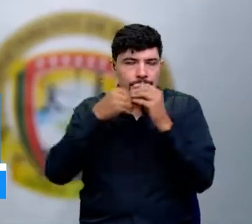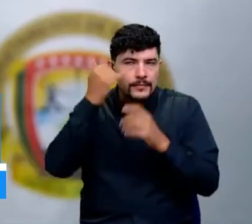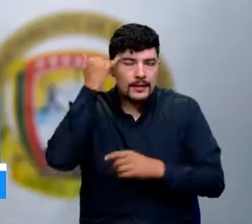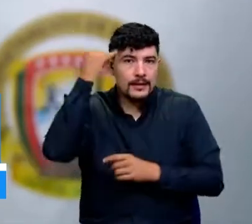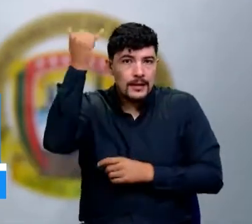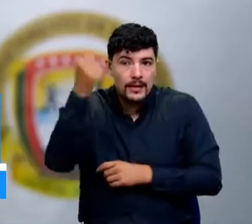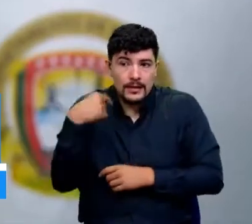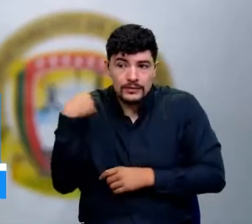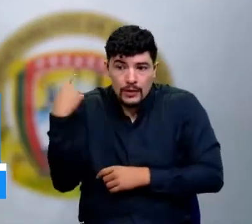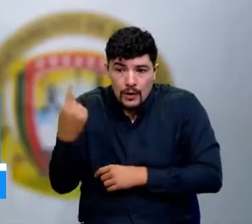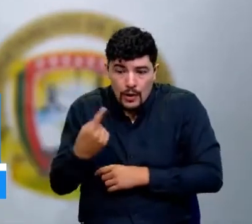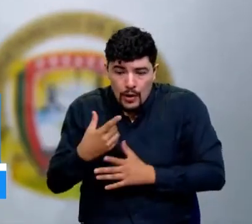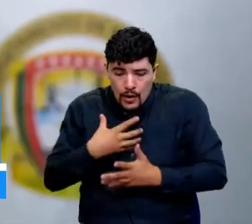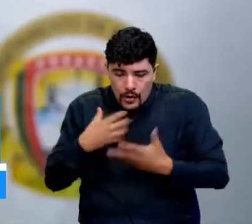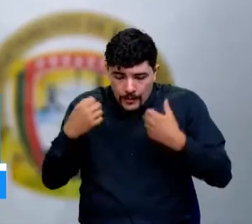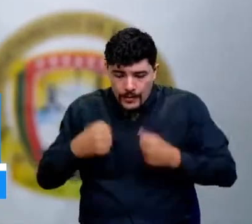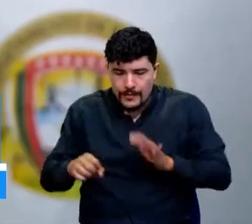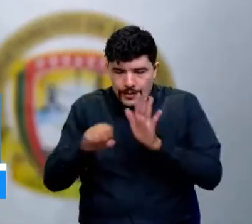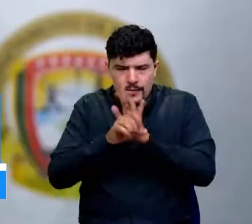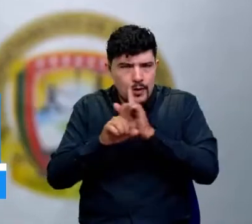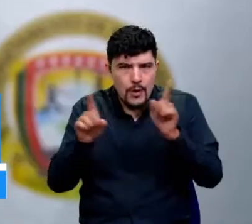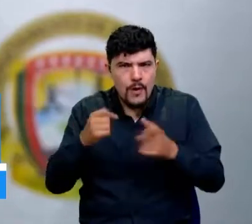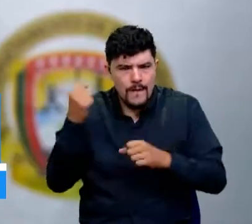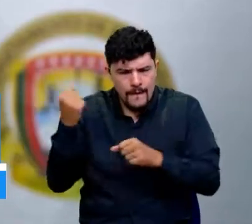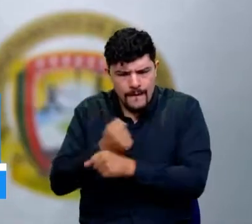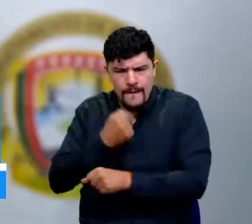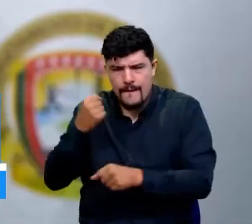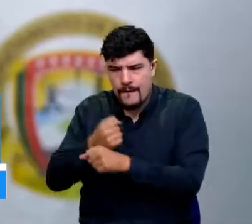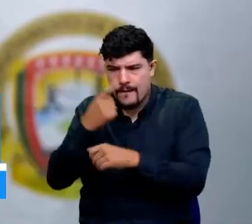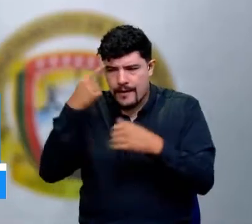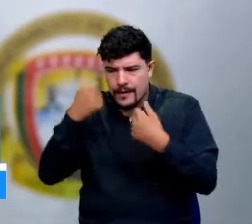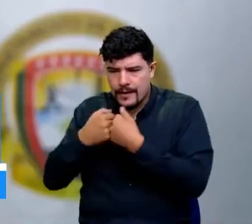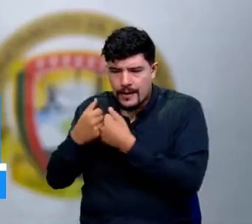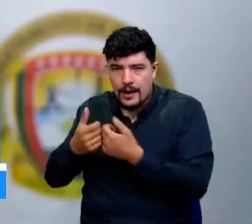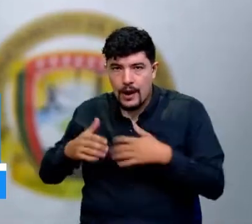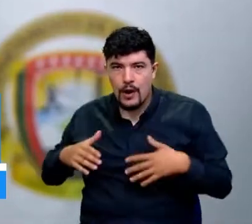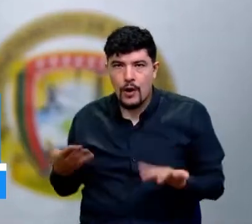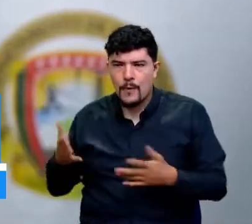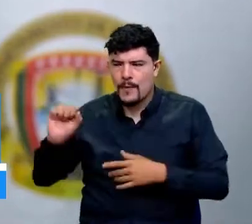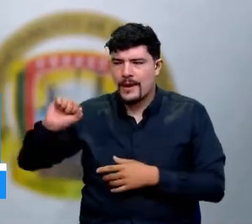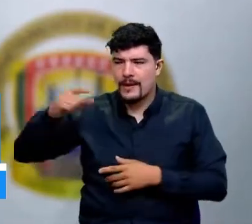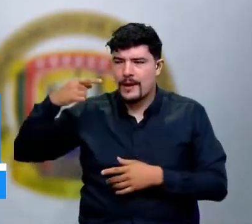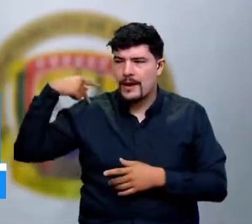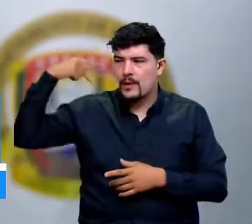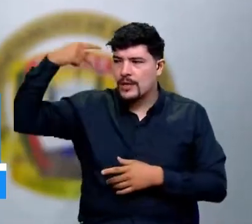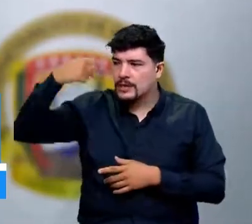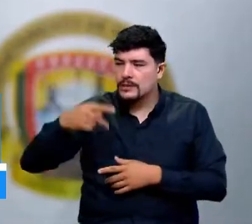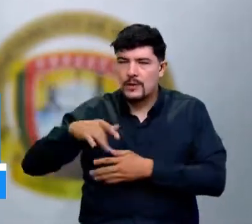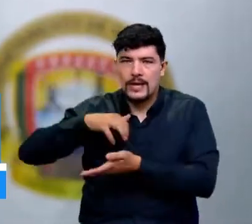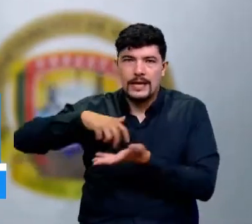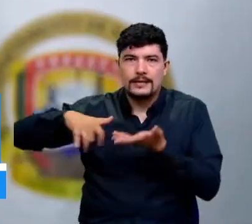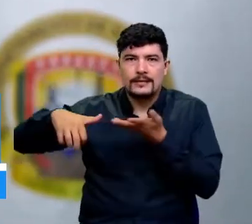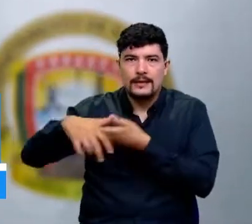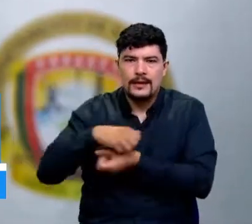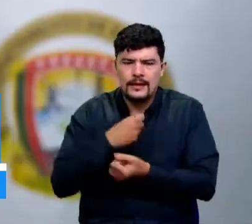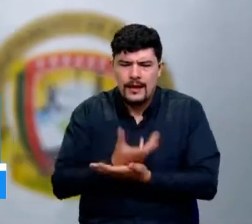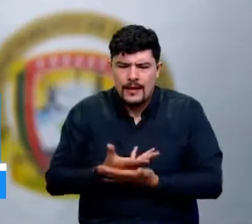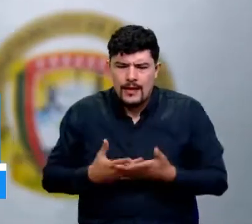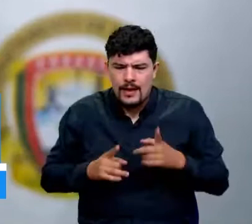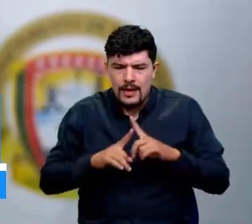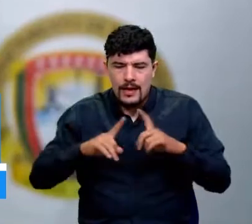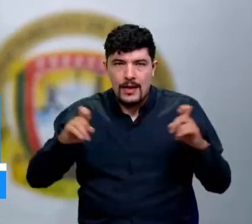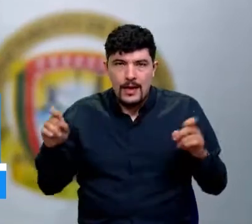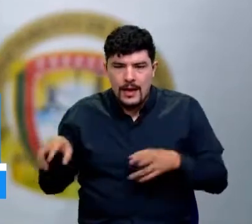ni en la creación solamente de su propia marca, sino trabajarlo mancomunadamente, donde en la primera historia de Santander, los recursos que vienen de